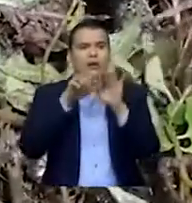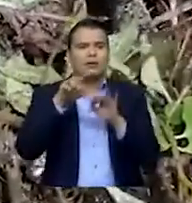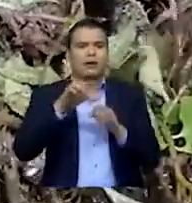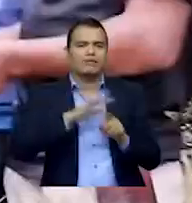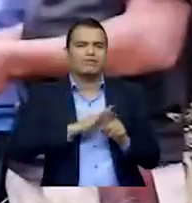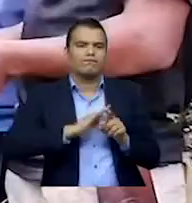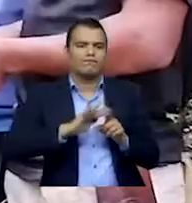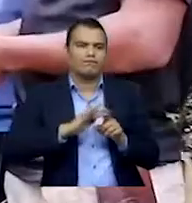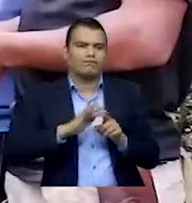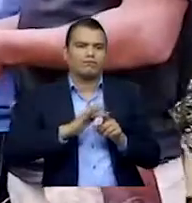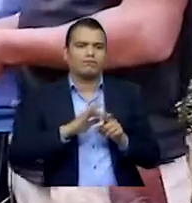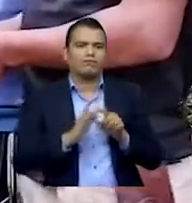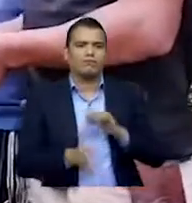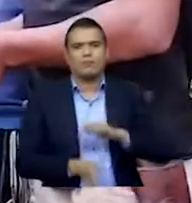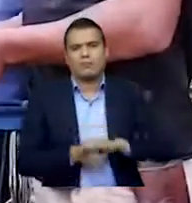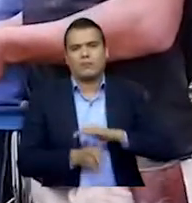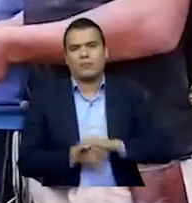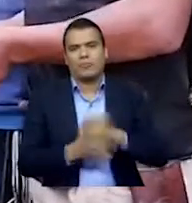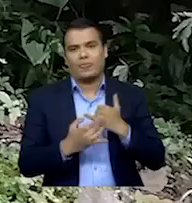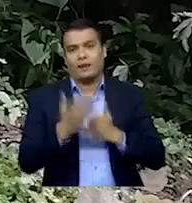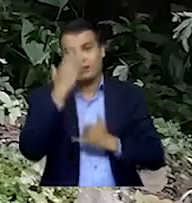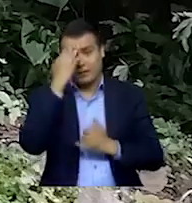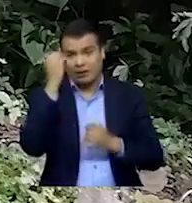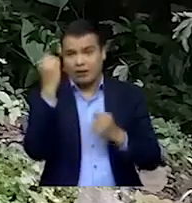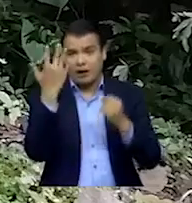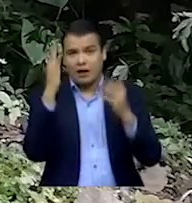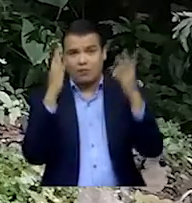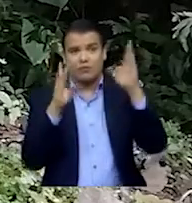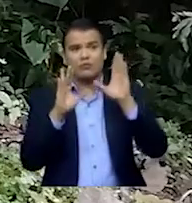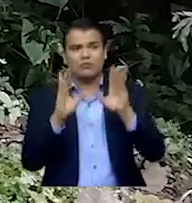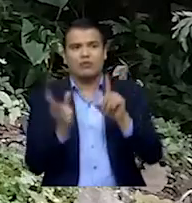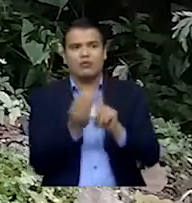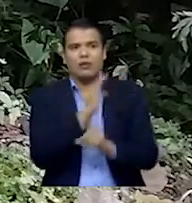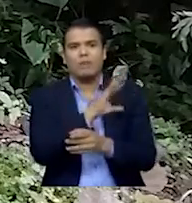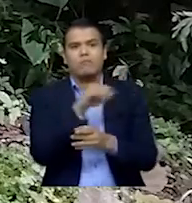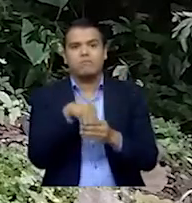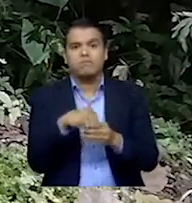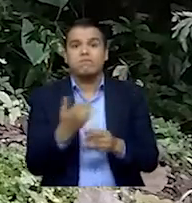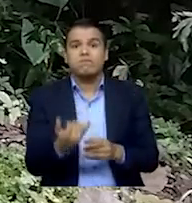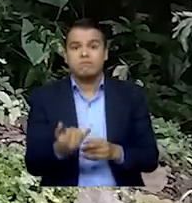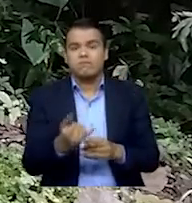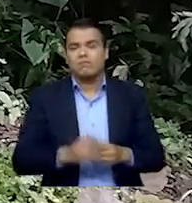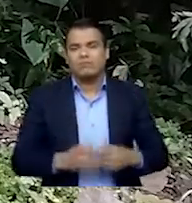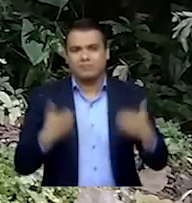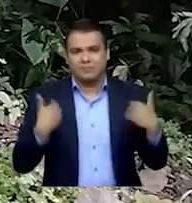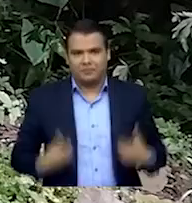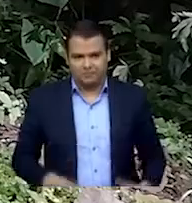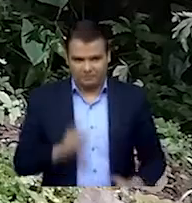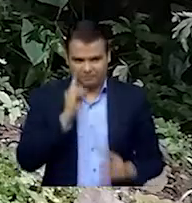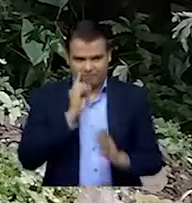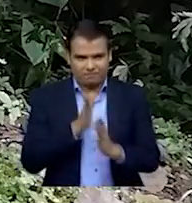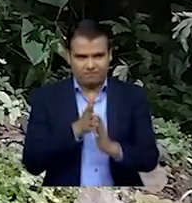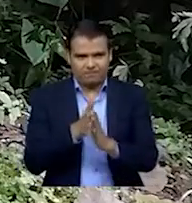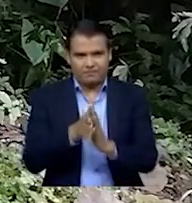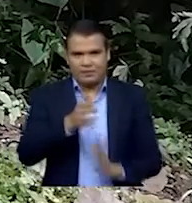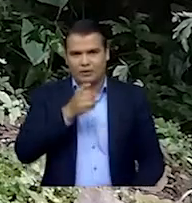de fauna propias de la región desde la parte alta es de bien y